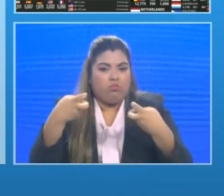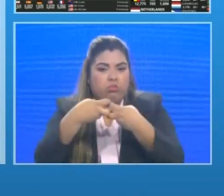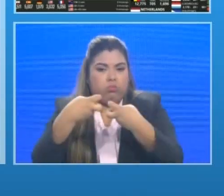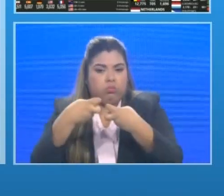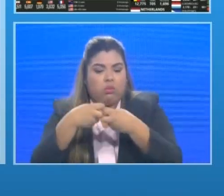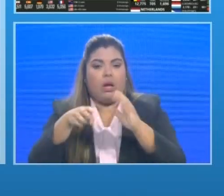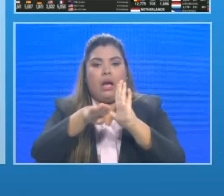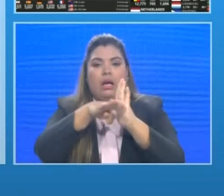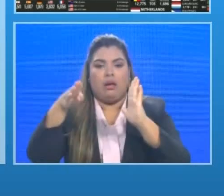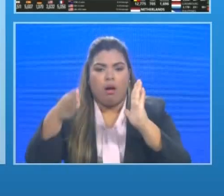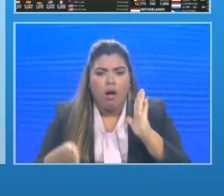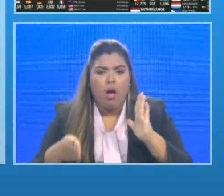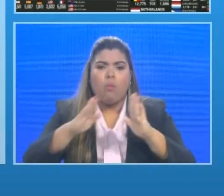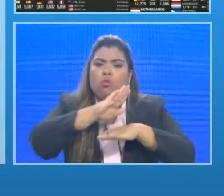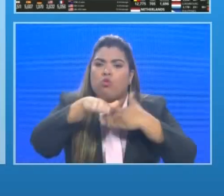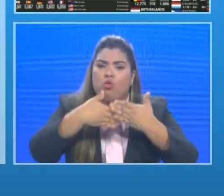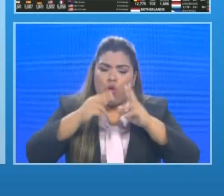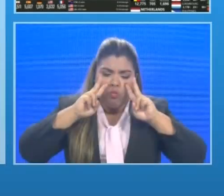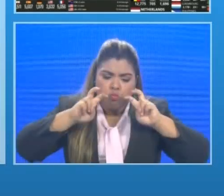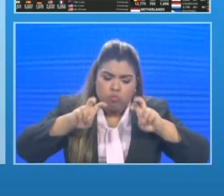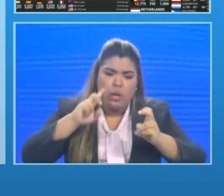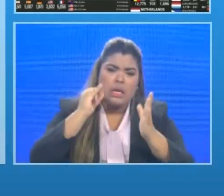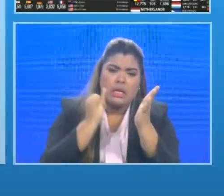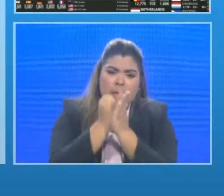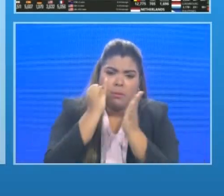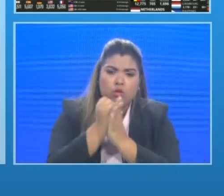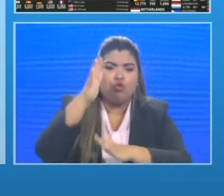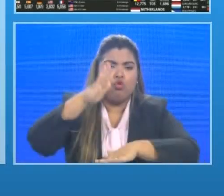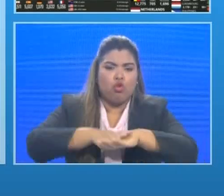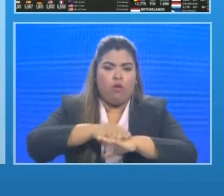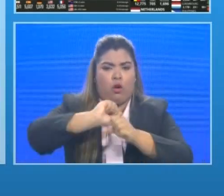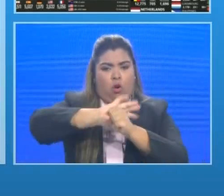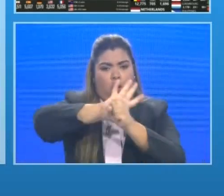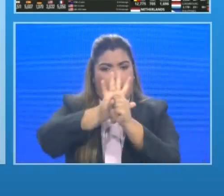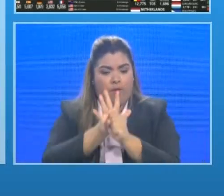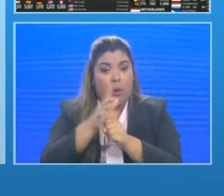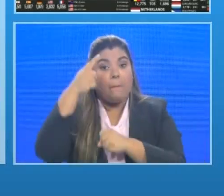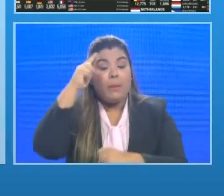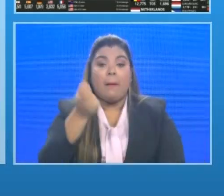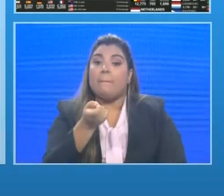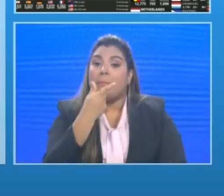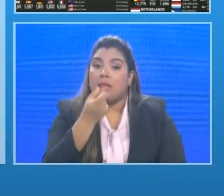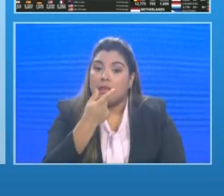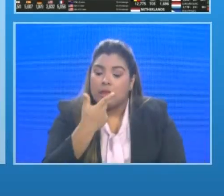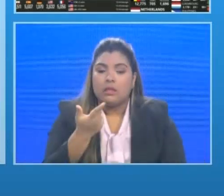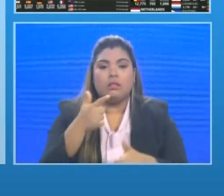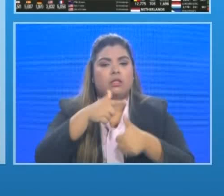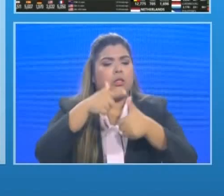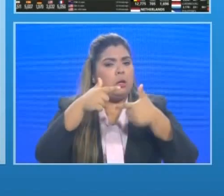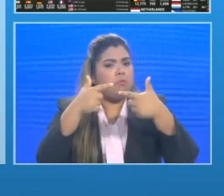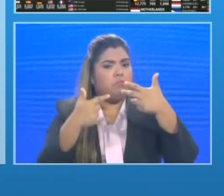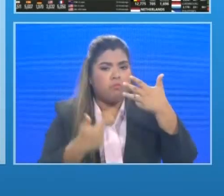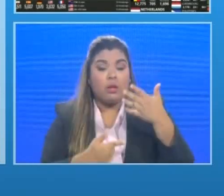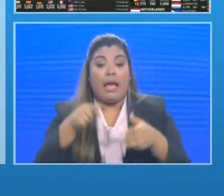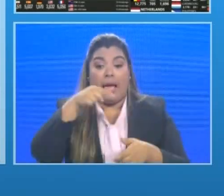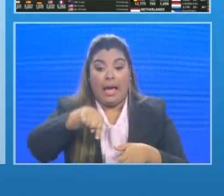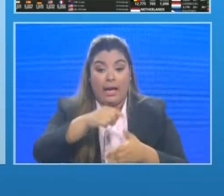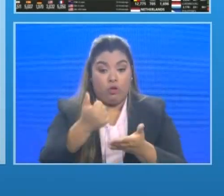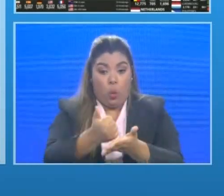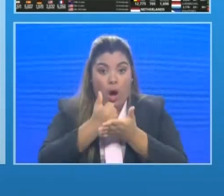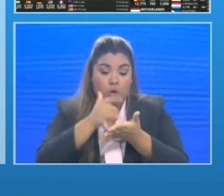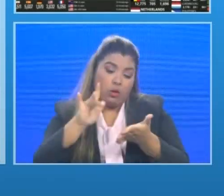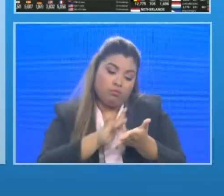tema COVID, además de los insumos y medicamentos. Eso nos va a ayudar a que tengamos el inventario necesario y